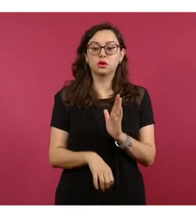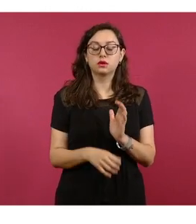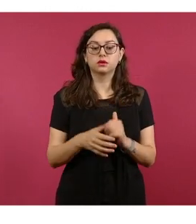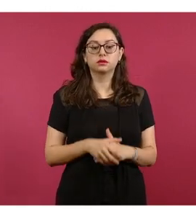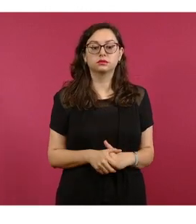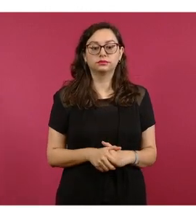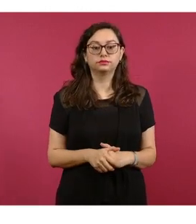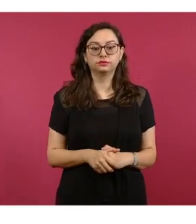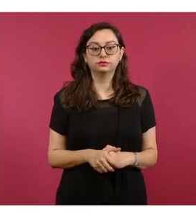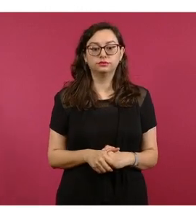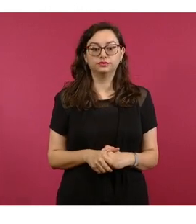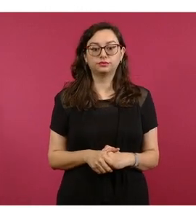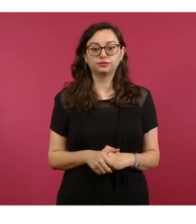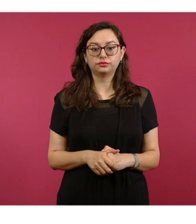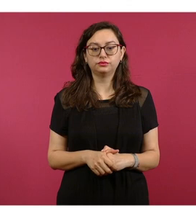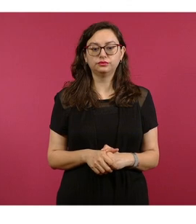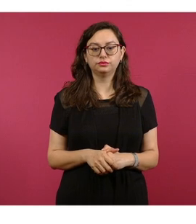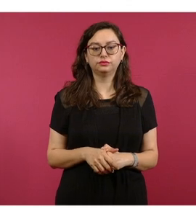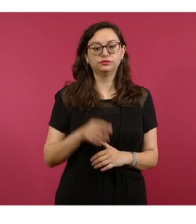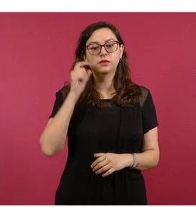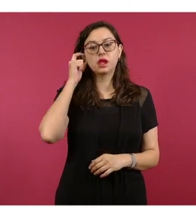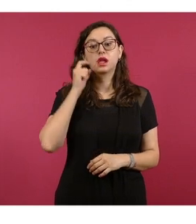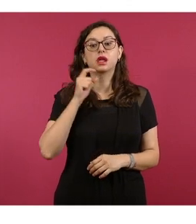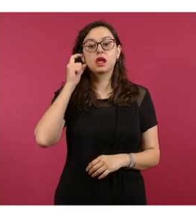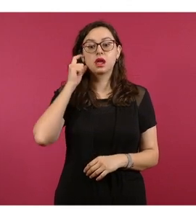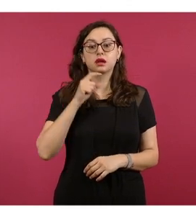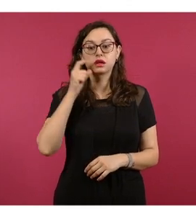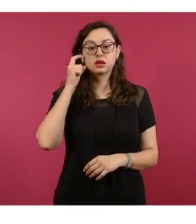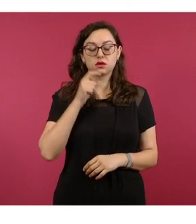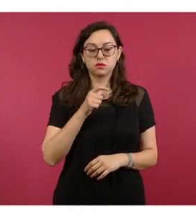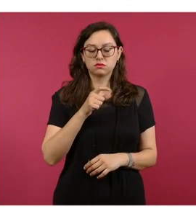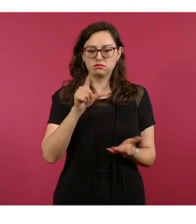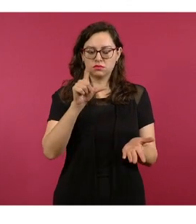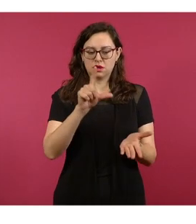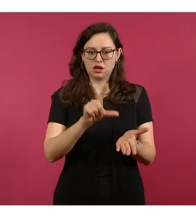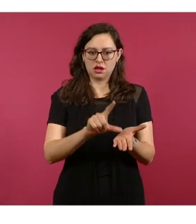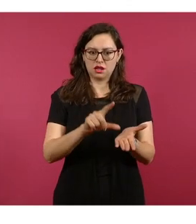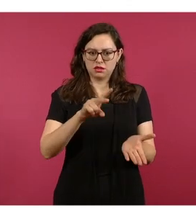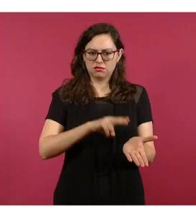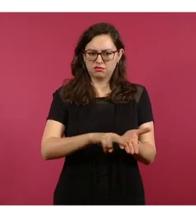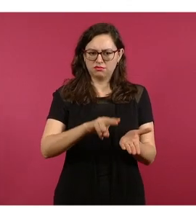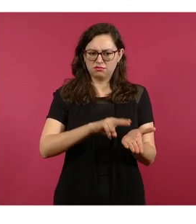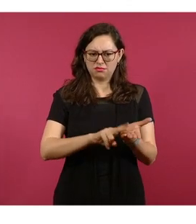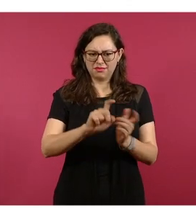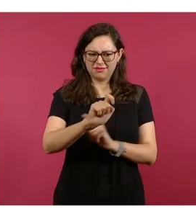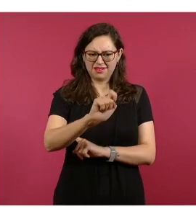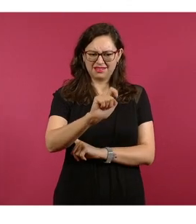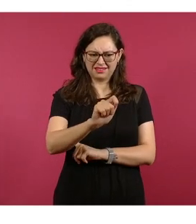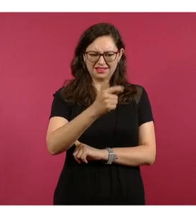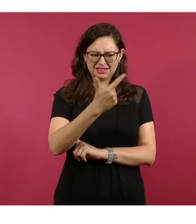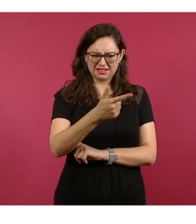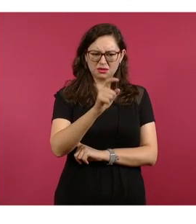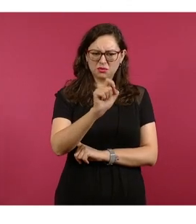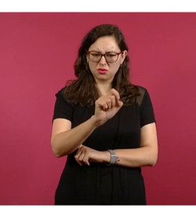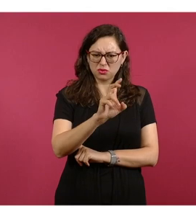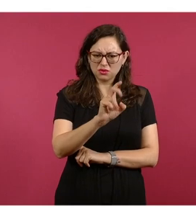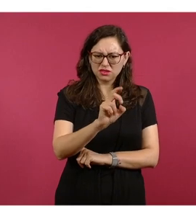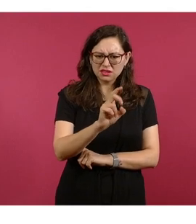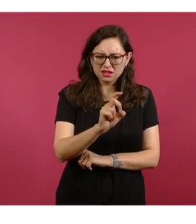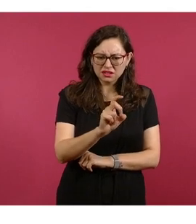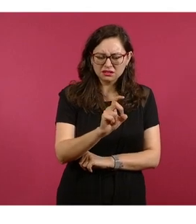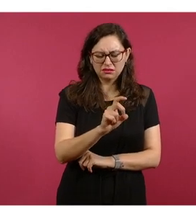Tlalixtaquilla, de Maldonado, allá en Guerrero, dando el litro de este combustible en 27 pesos con 30 centavos.